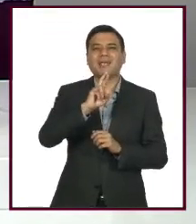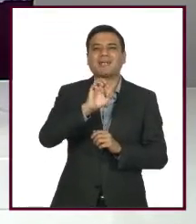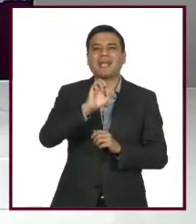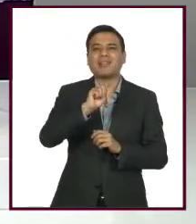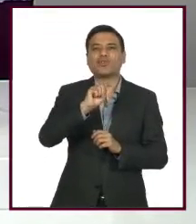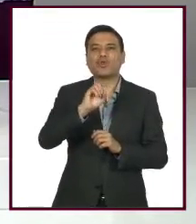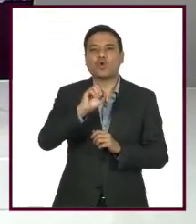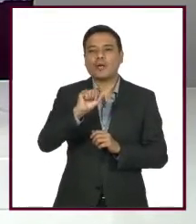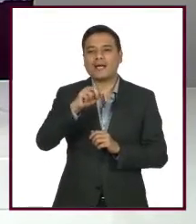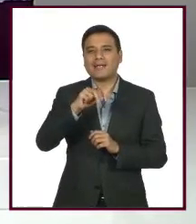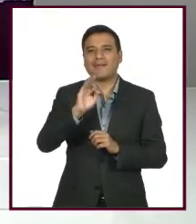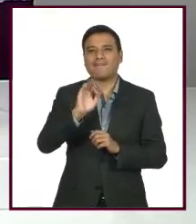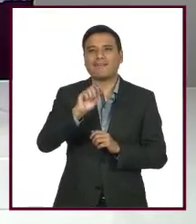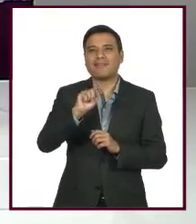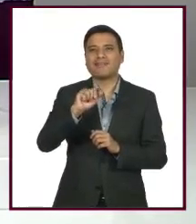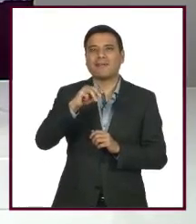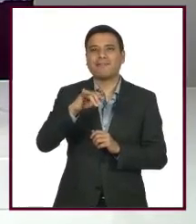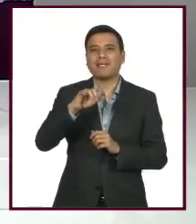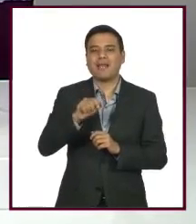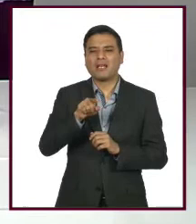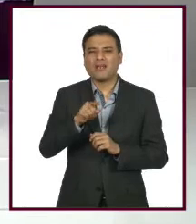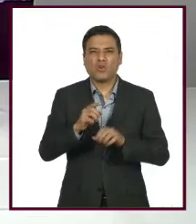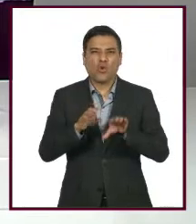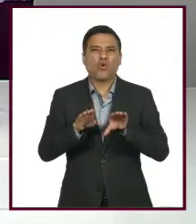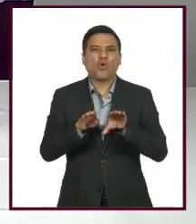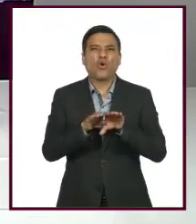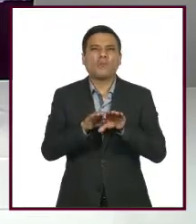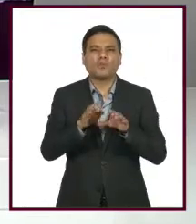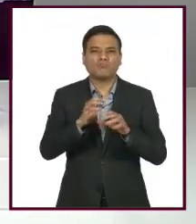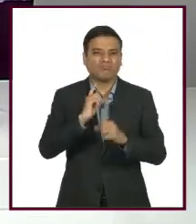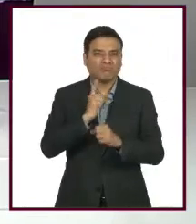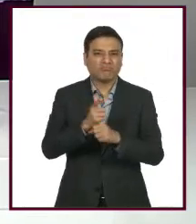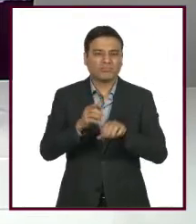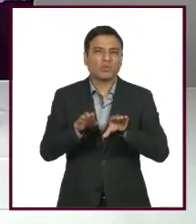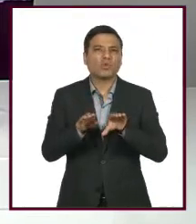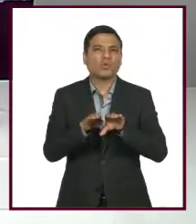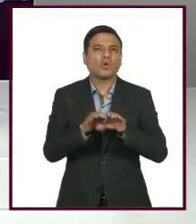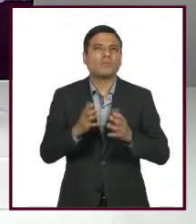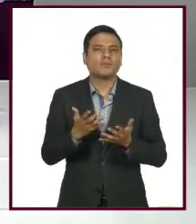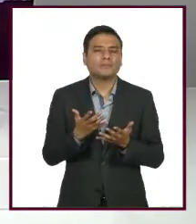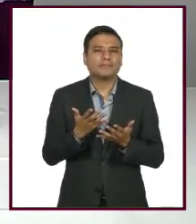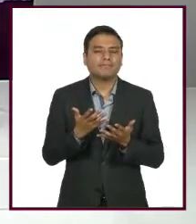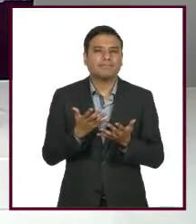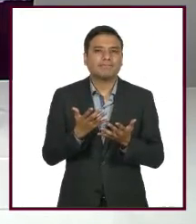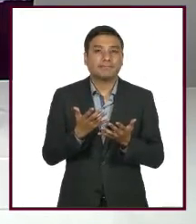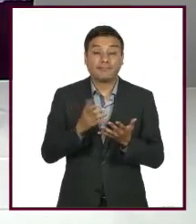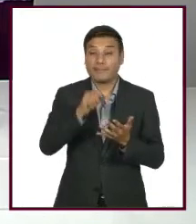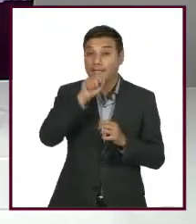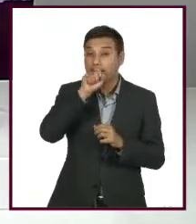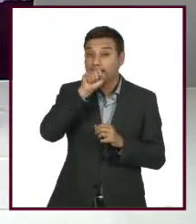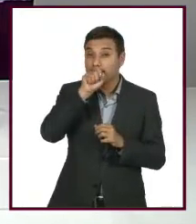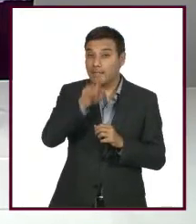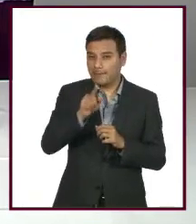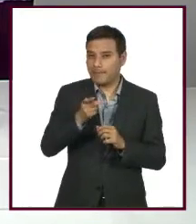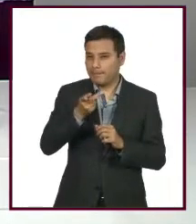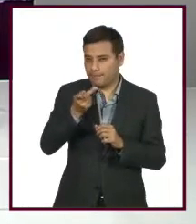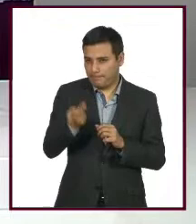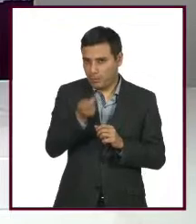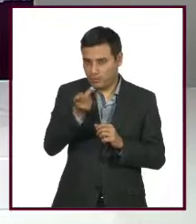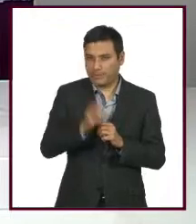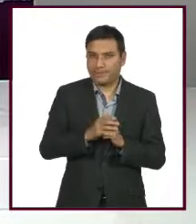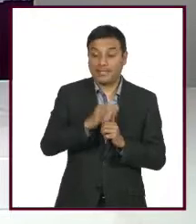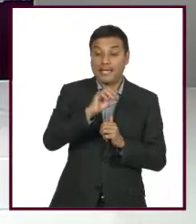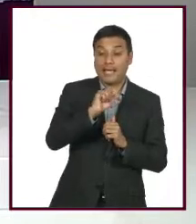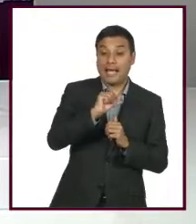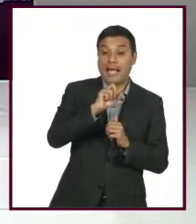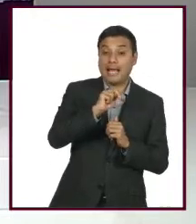tal esto, doctor? Y dentro del salón de clases, doctor, bueno, pues lo mismo, ella al mismo tiempo quiere saber si anfetamina es lo